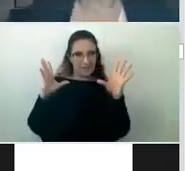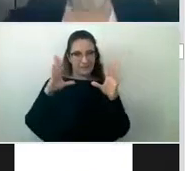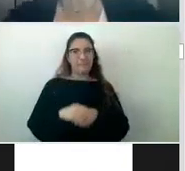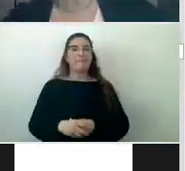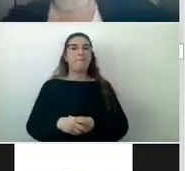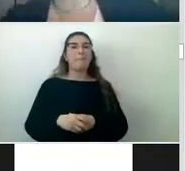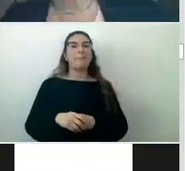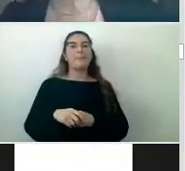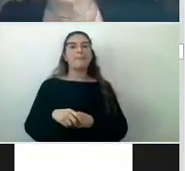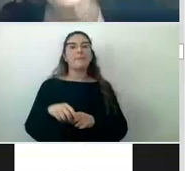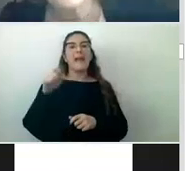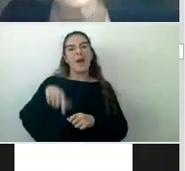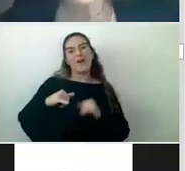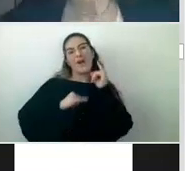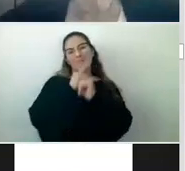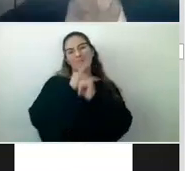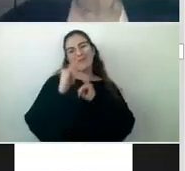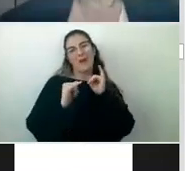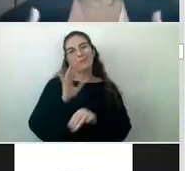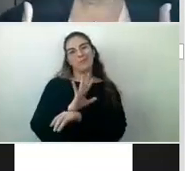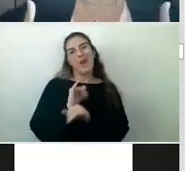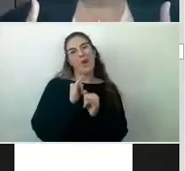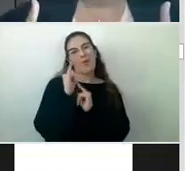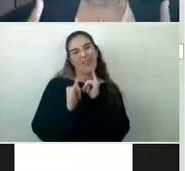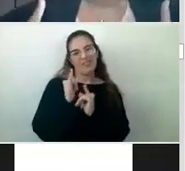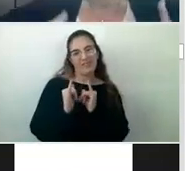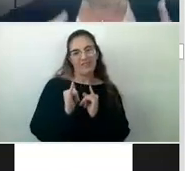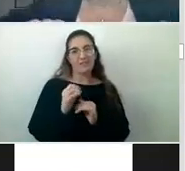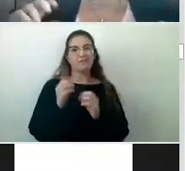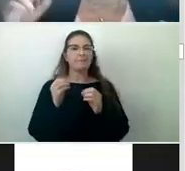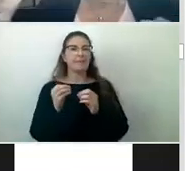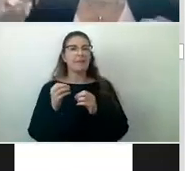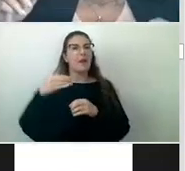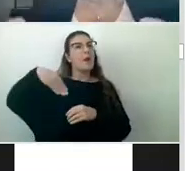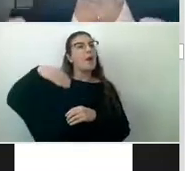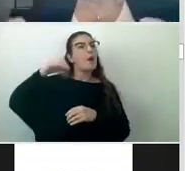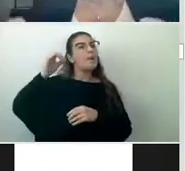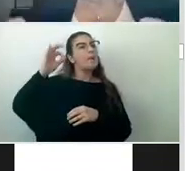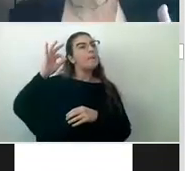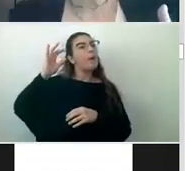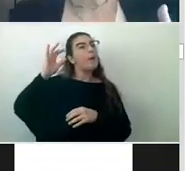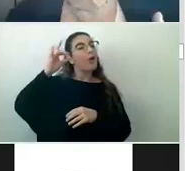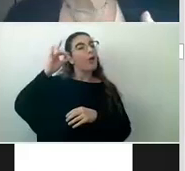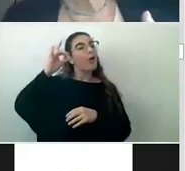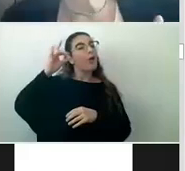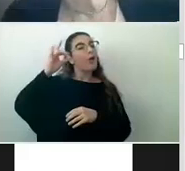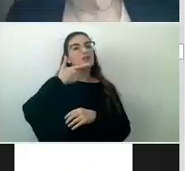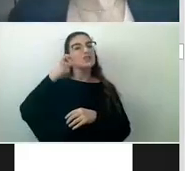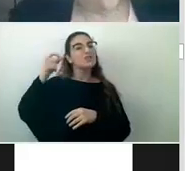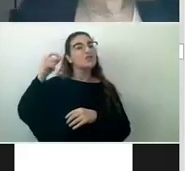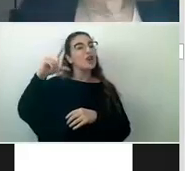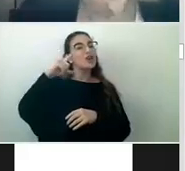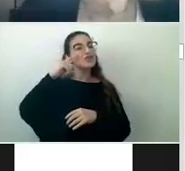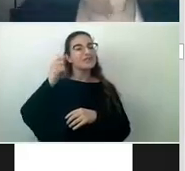voy a hacer como un cuentito, ¿sí? ¿Cómo surge el modelo social? Bueno, así como les dije que el modelo médico